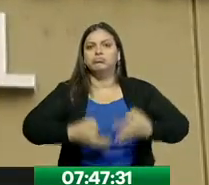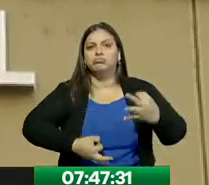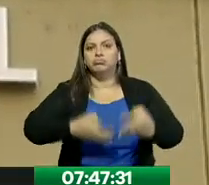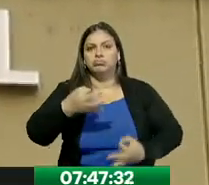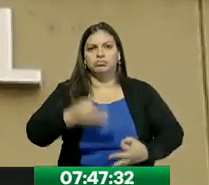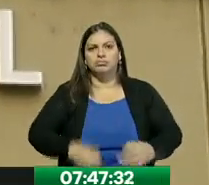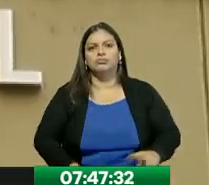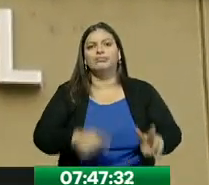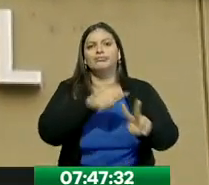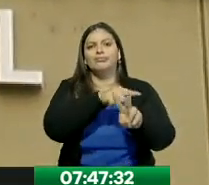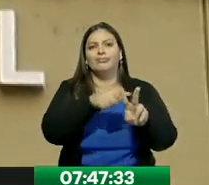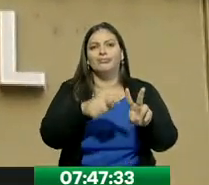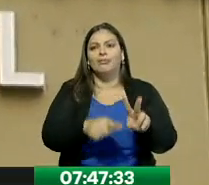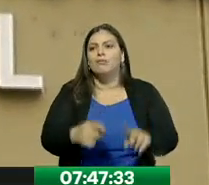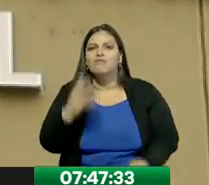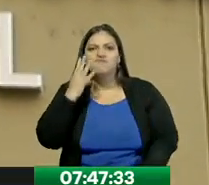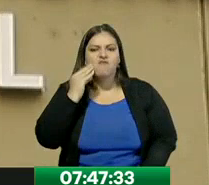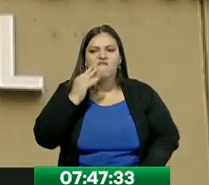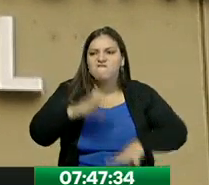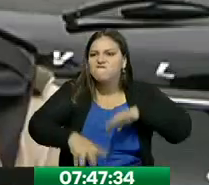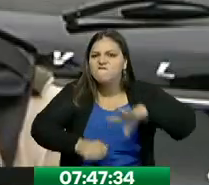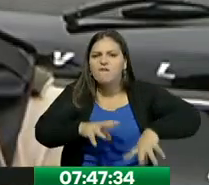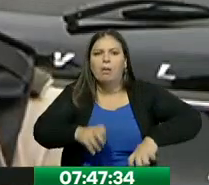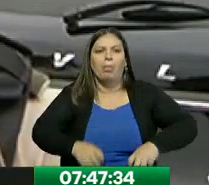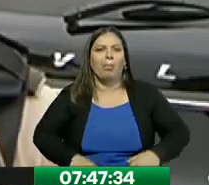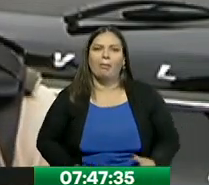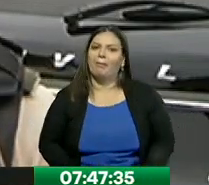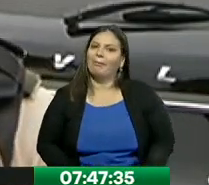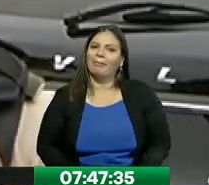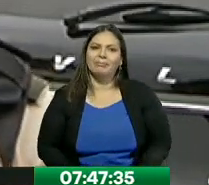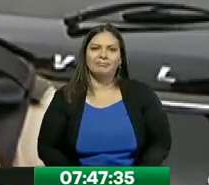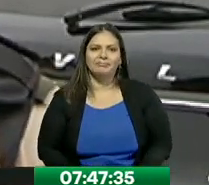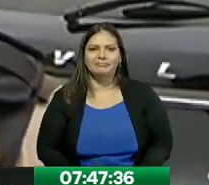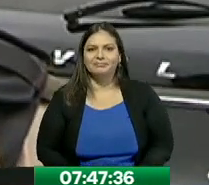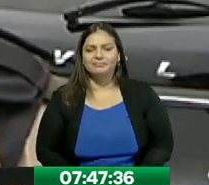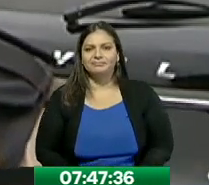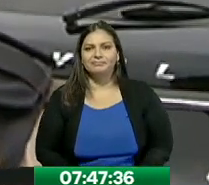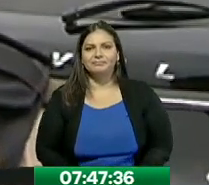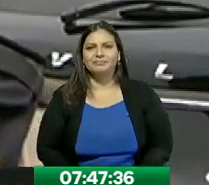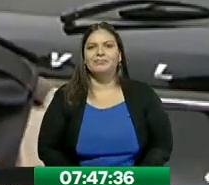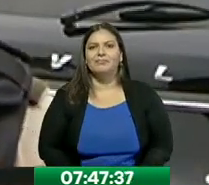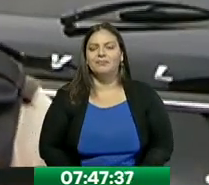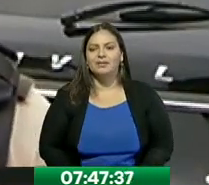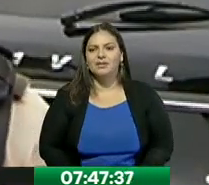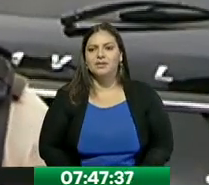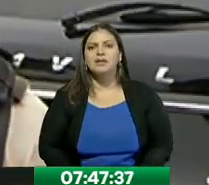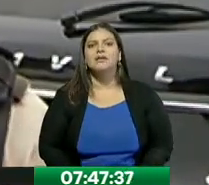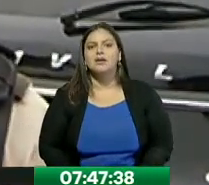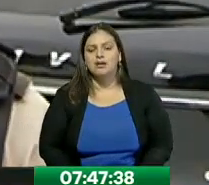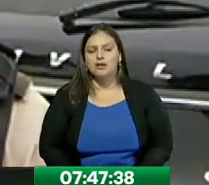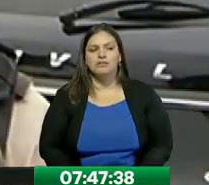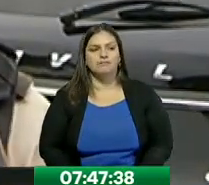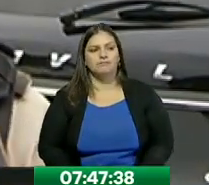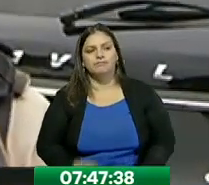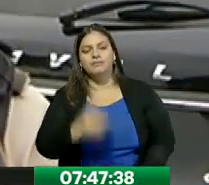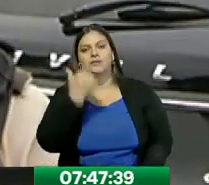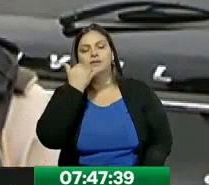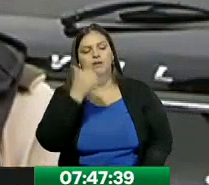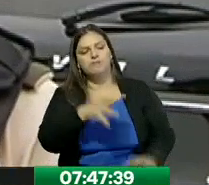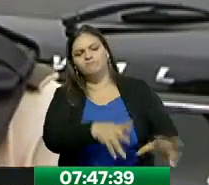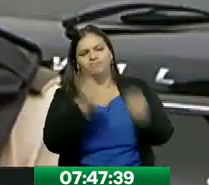eran novatos, con armas blancas. Un celular que fue sustraído a la señorita perjudicada. ¿Con qué tipo de